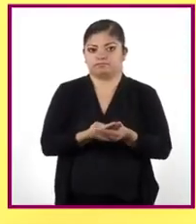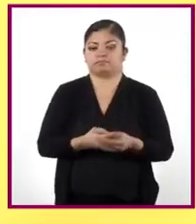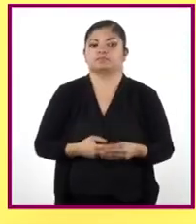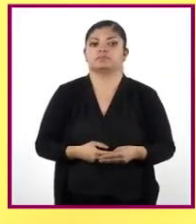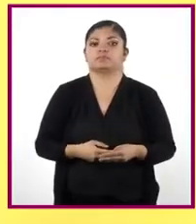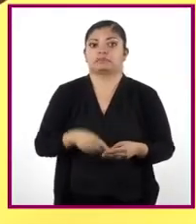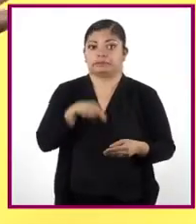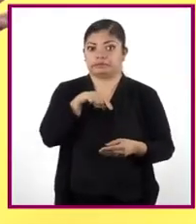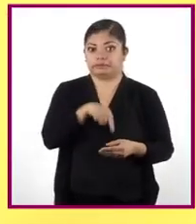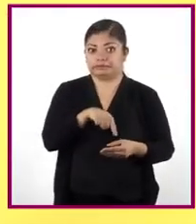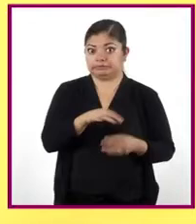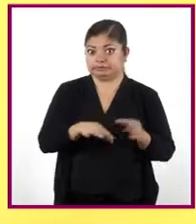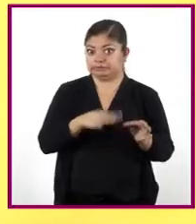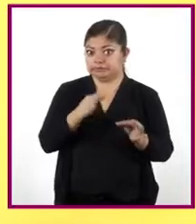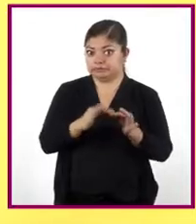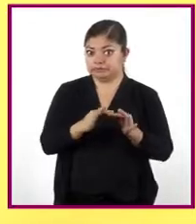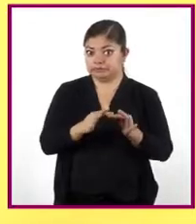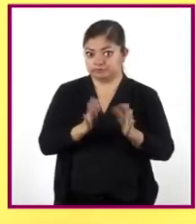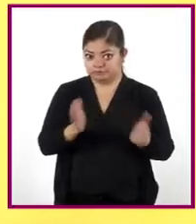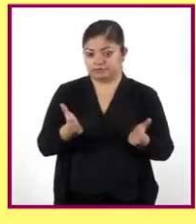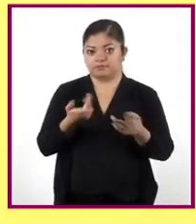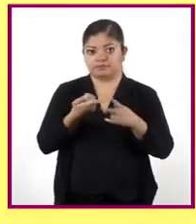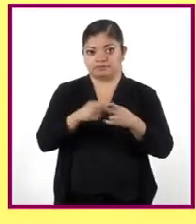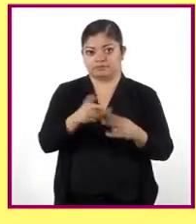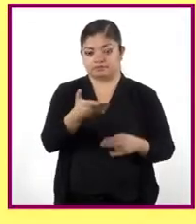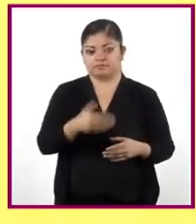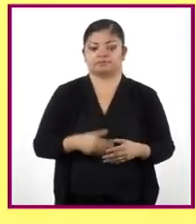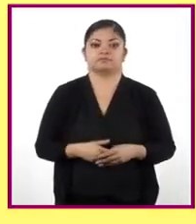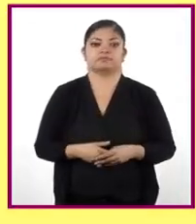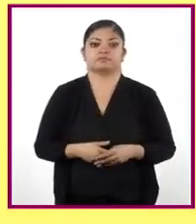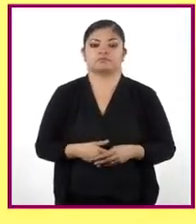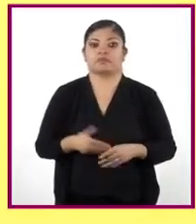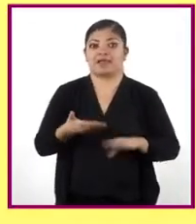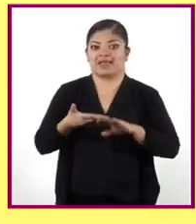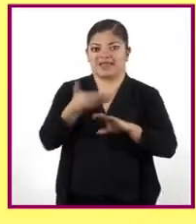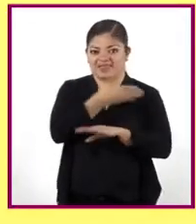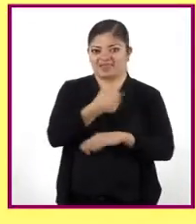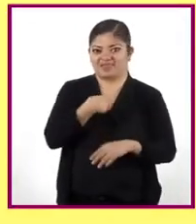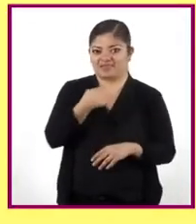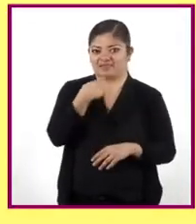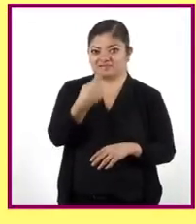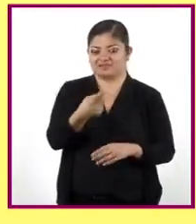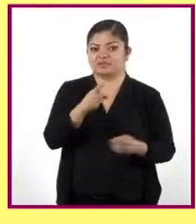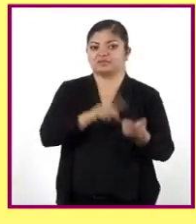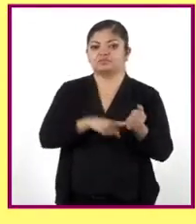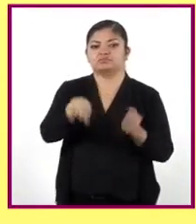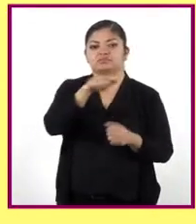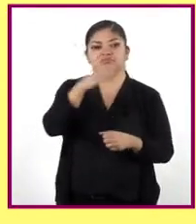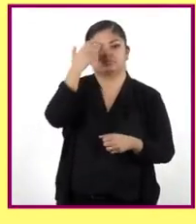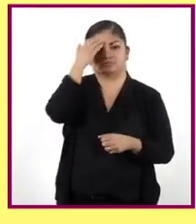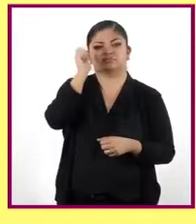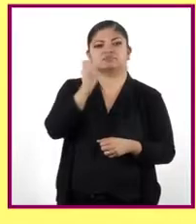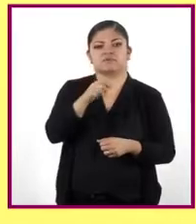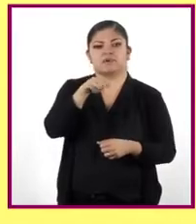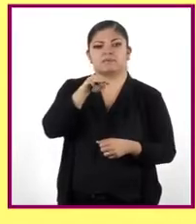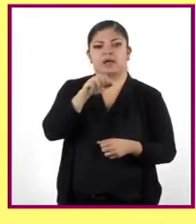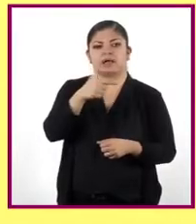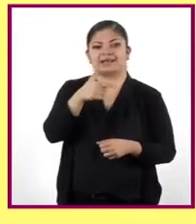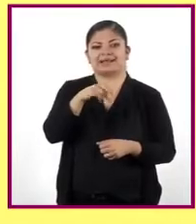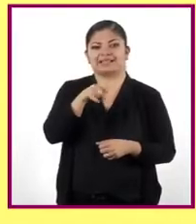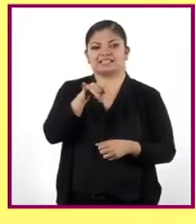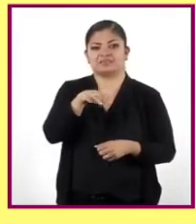experiencias. ¿Listas, listos? ¡Comenzamos! Como ya les adelantamos, en esta sesión conocerán sobre el magnetismo